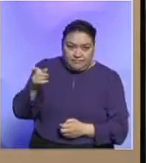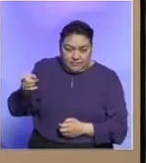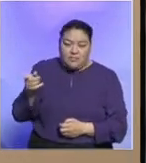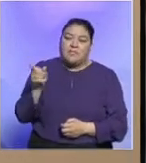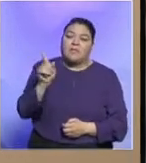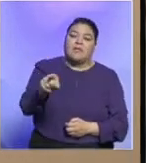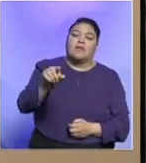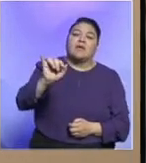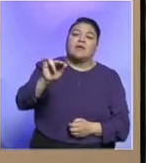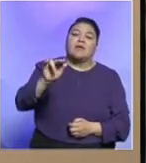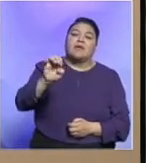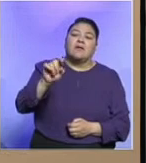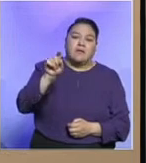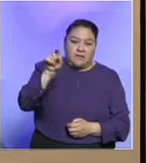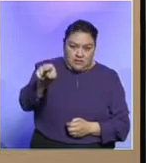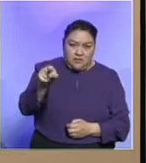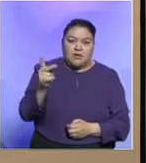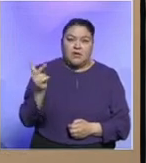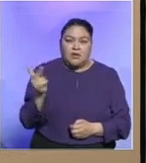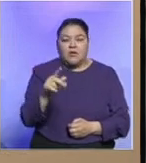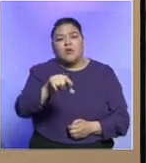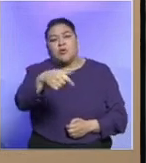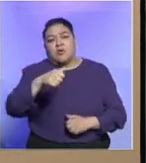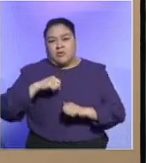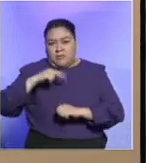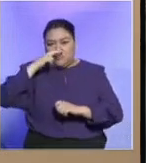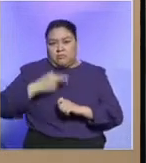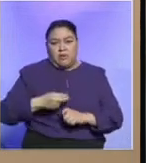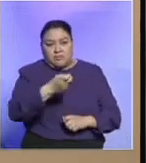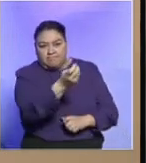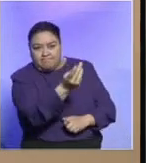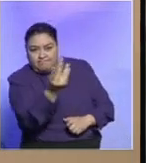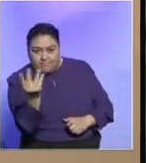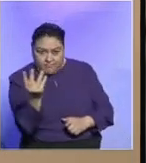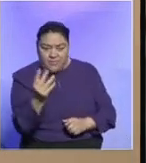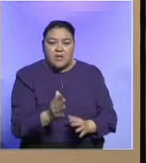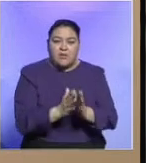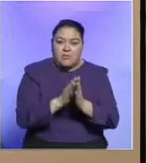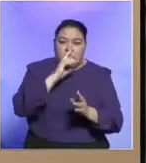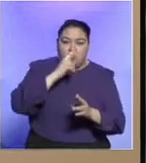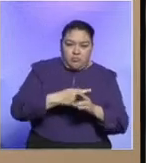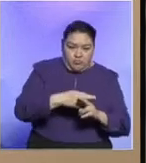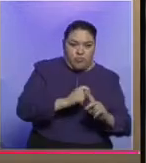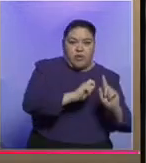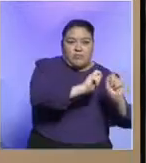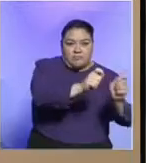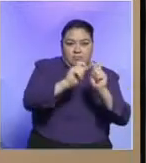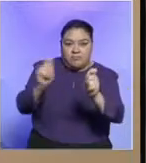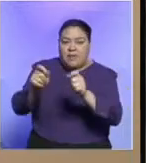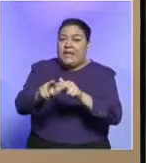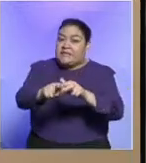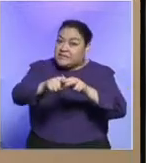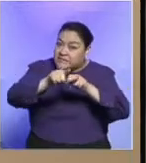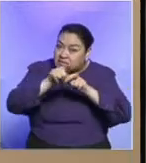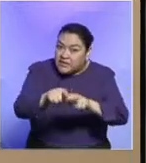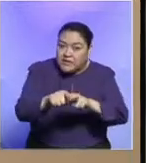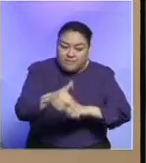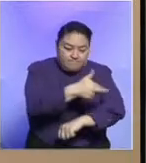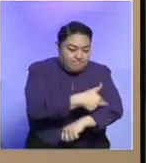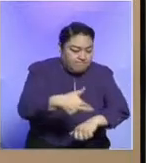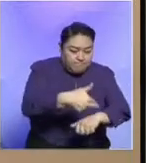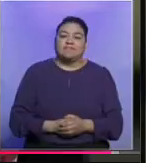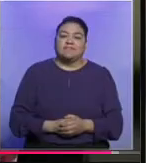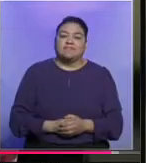sociales, que compartan esta información y que se suscriban a su canal. Dejen sus comentarios y vamos a ver